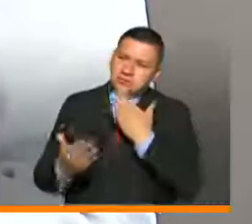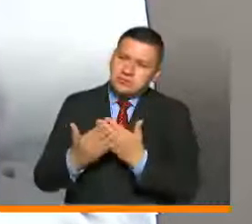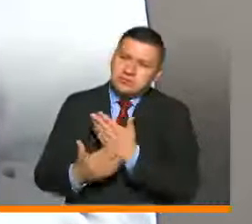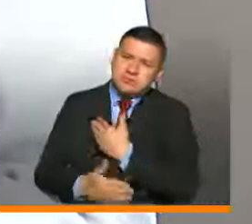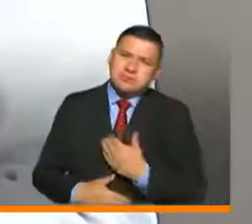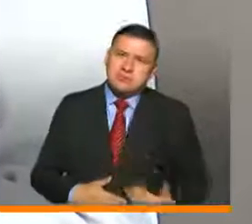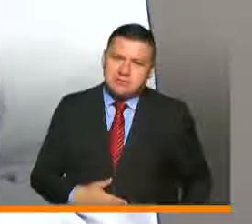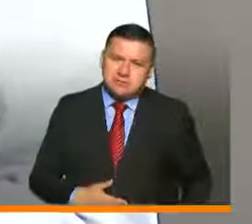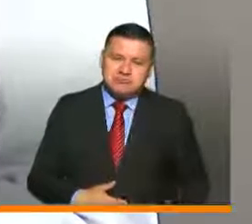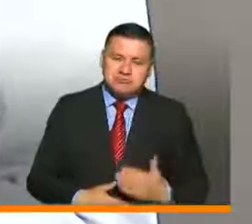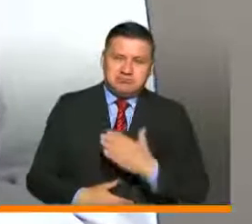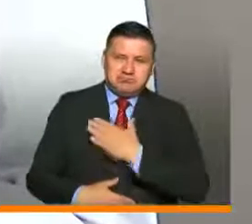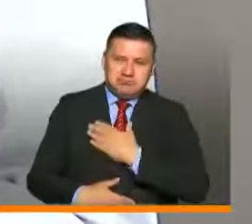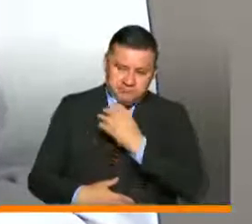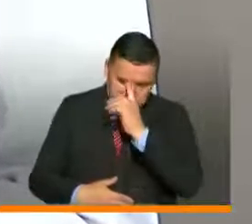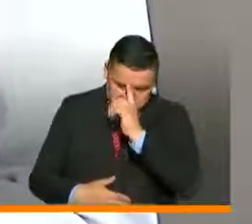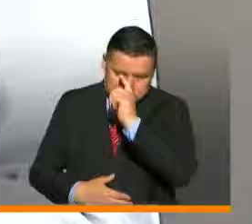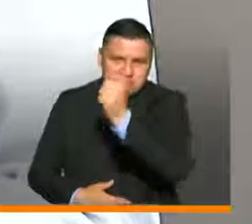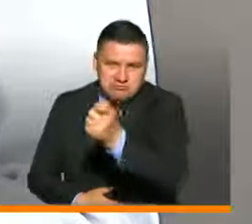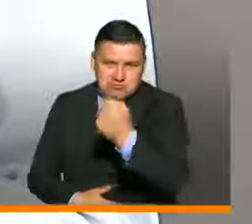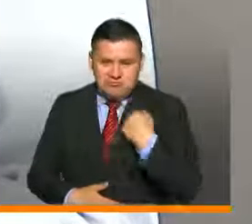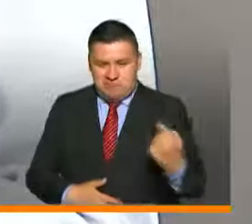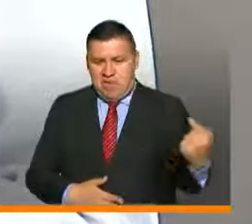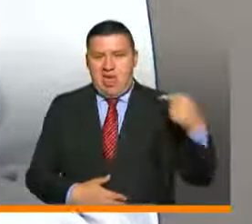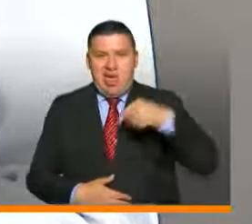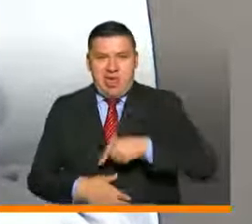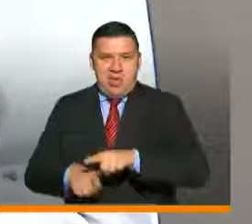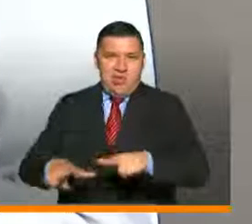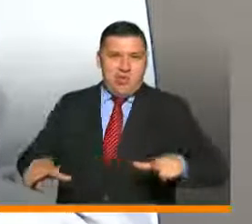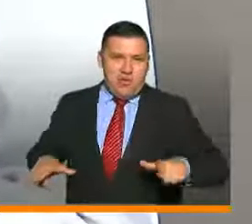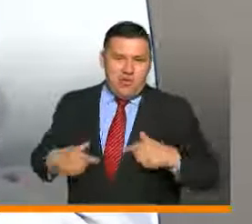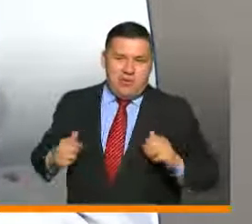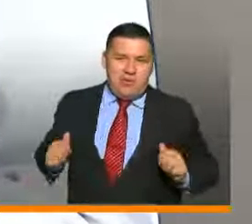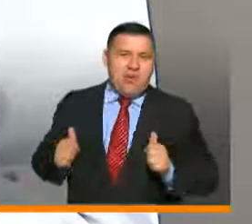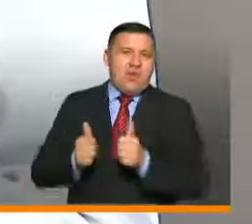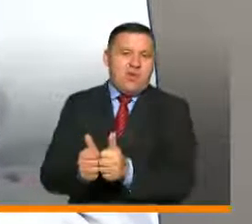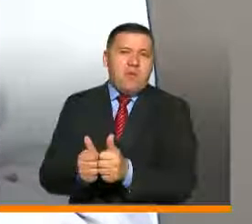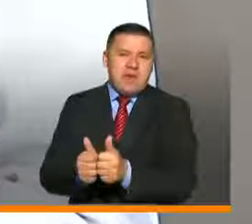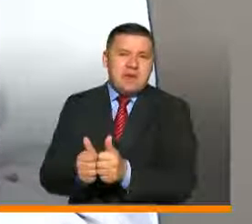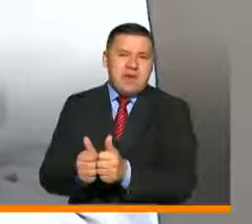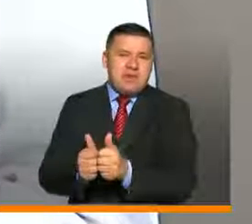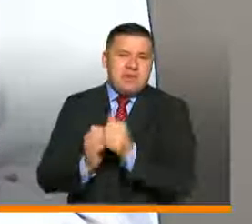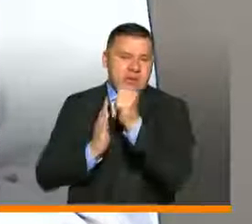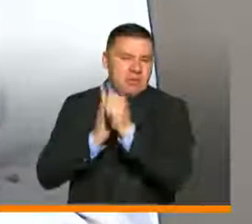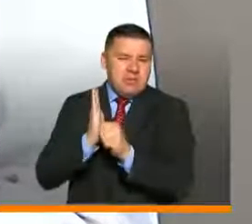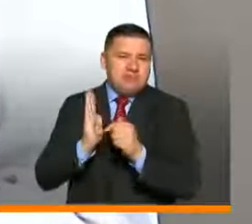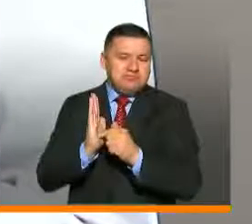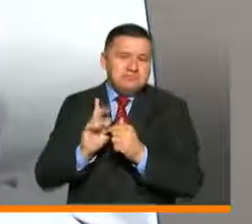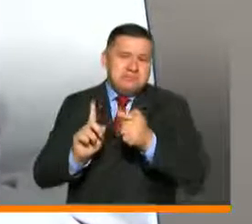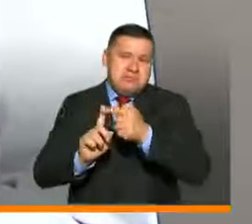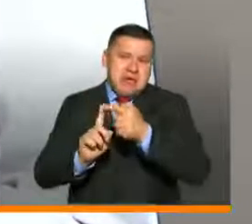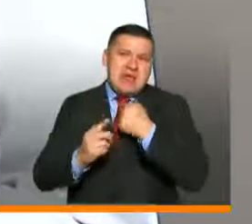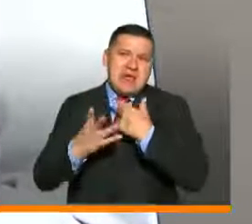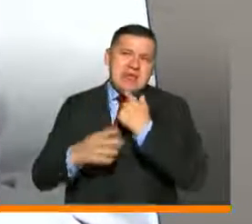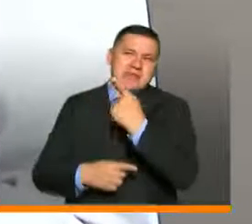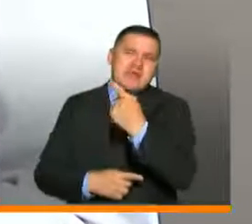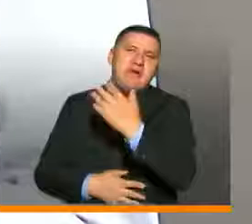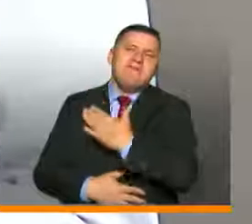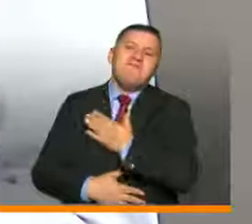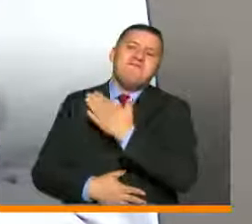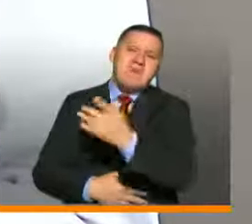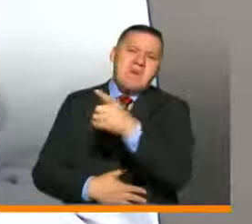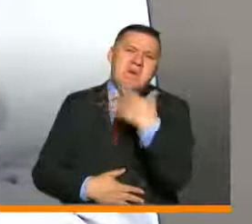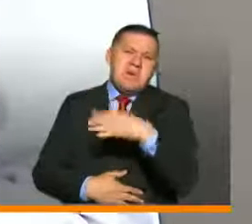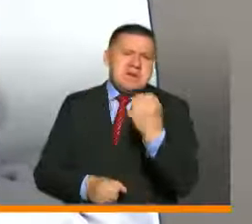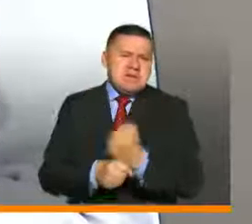señor presidente para mí es un honor estar en este día acompañándole en su programa primero quiero felicitarlo por